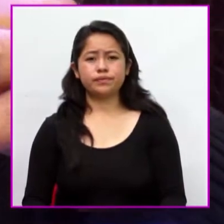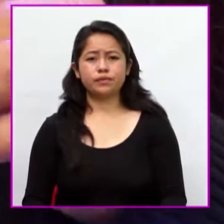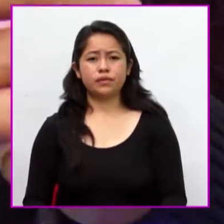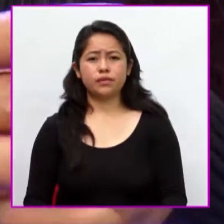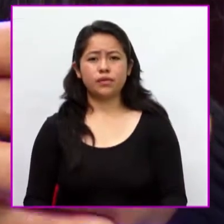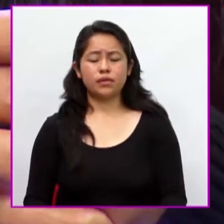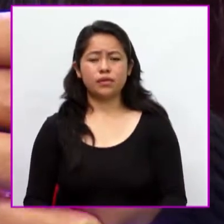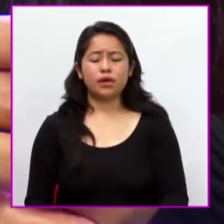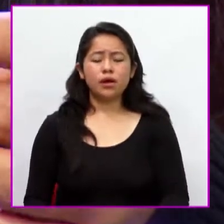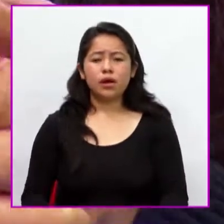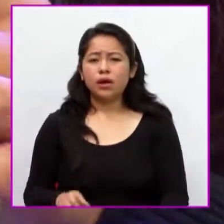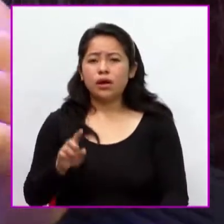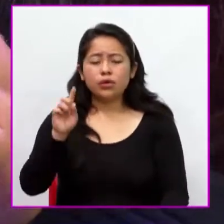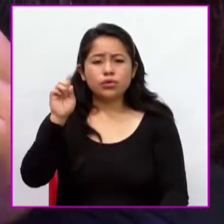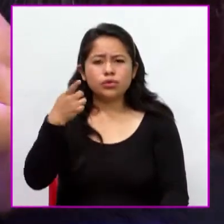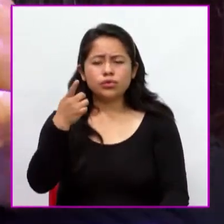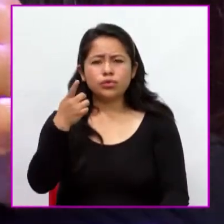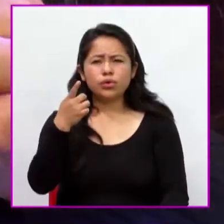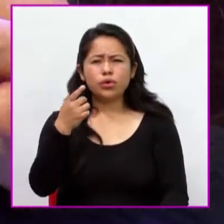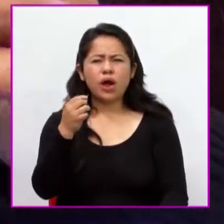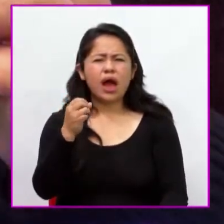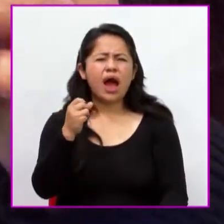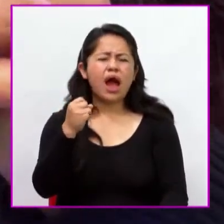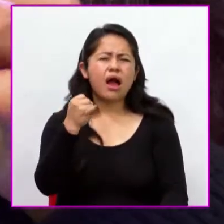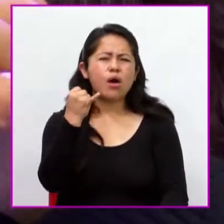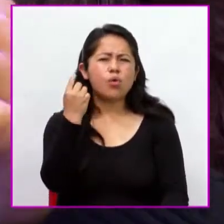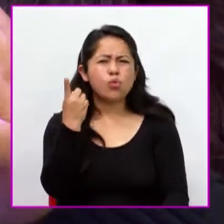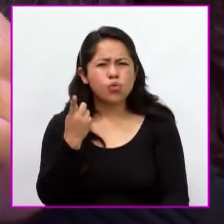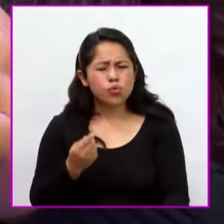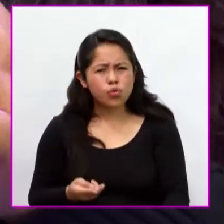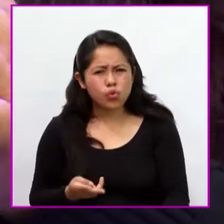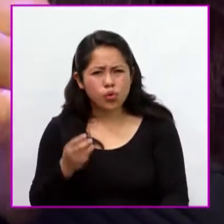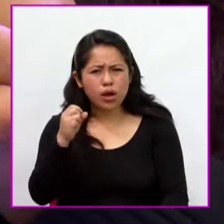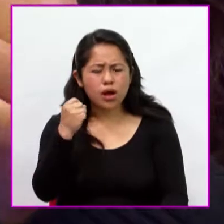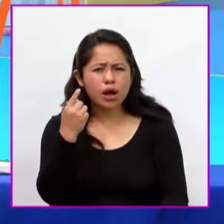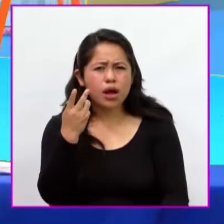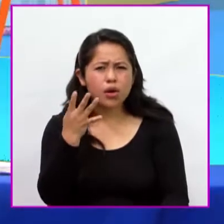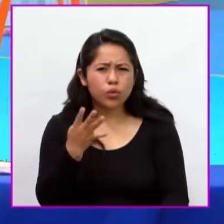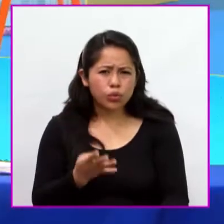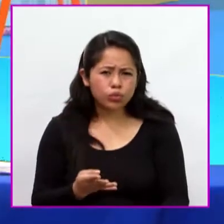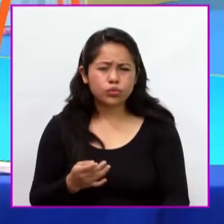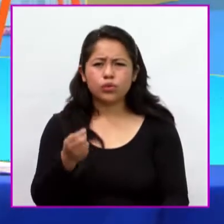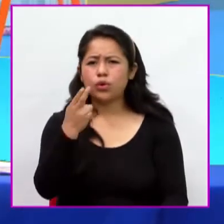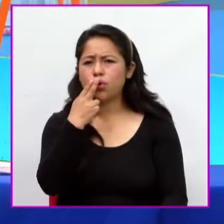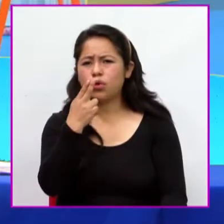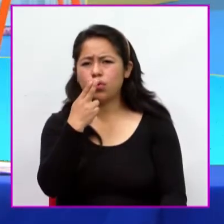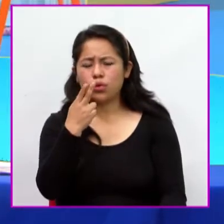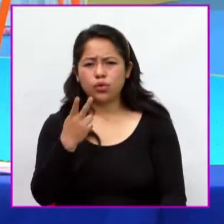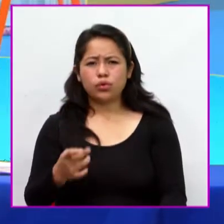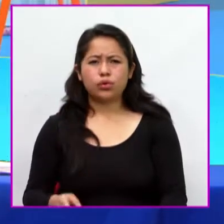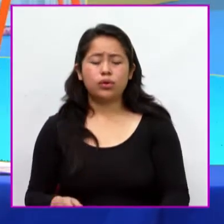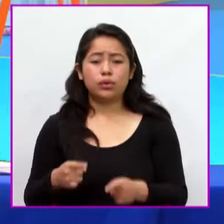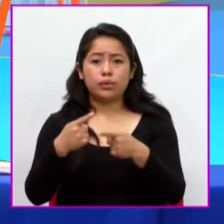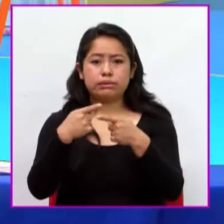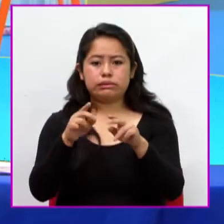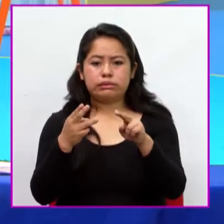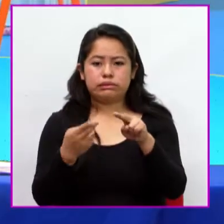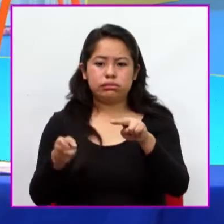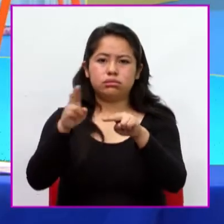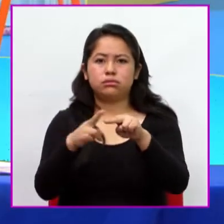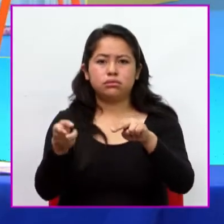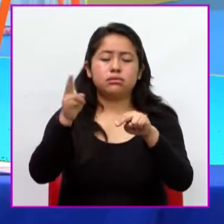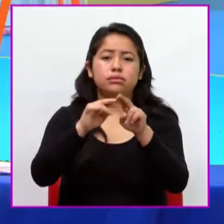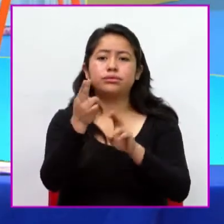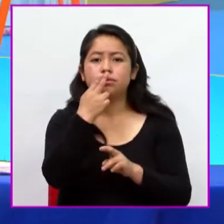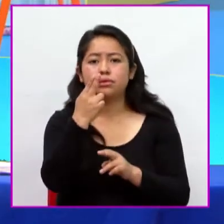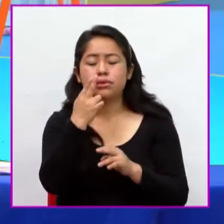par de cigarrillos, pero miren cómo ya causa destrozo. Un par de cigarrillos. ¿Se imaginan si fumaran más? A ver, veremos